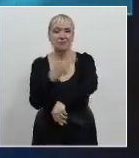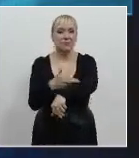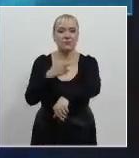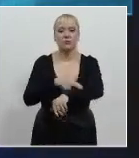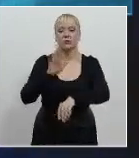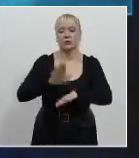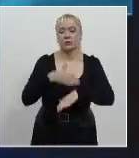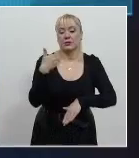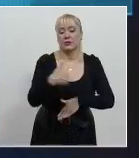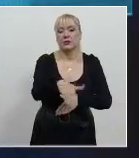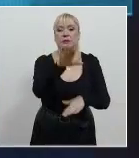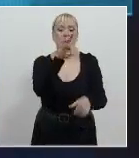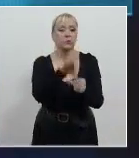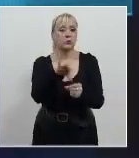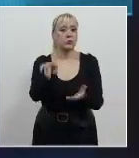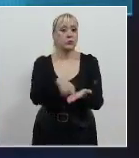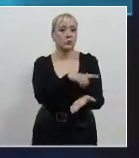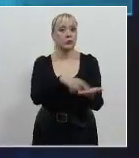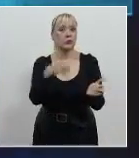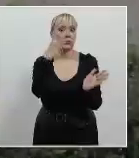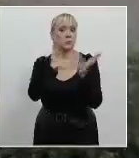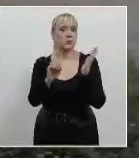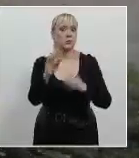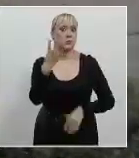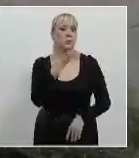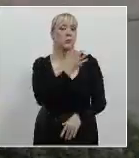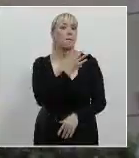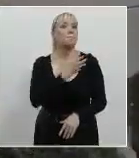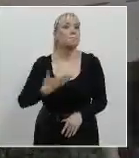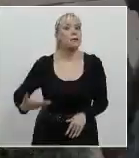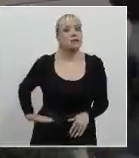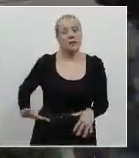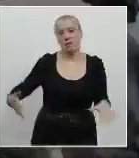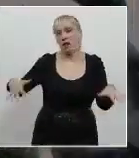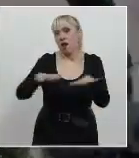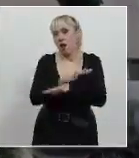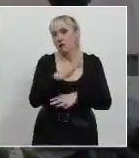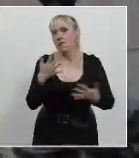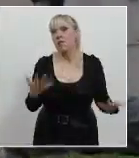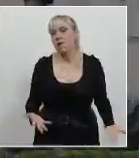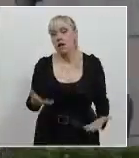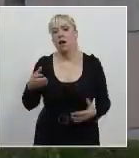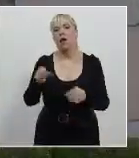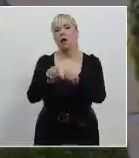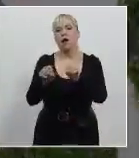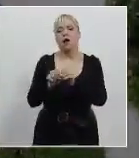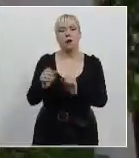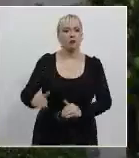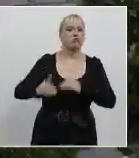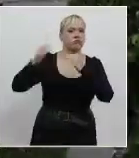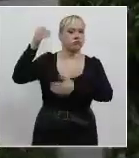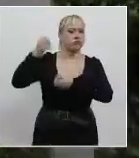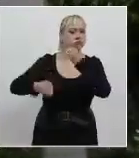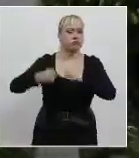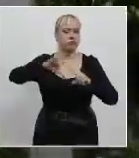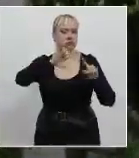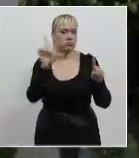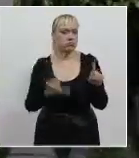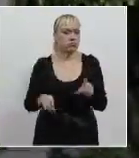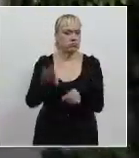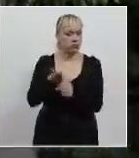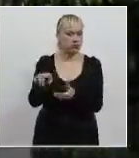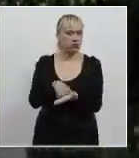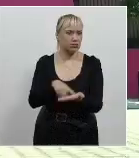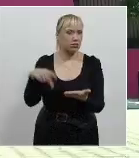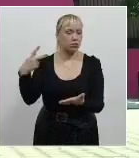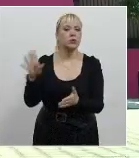comicios presidenciales de 2024. La Sala Superior del Tribunal Electoral del Poder Judicial de la Federación confirmó